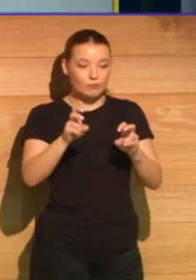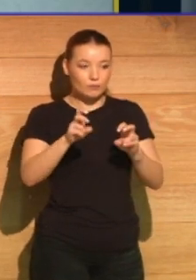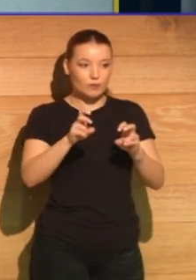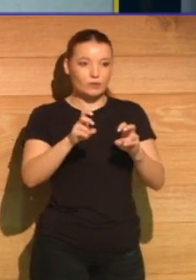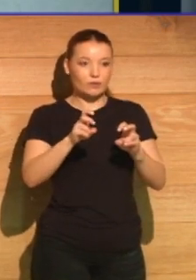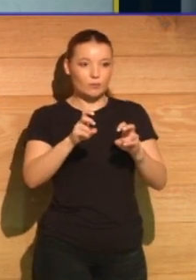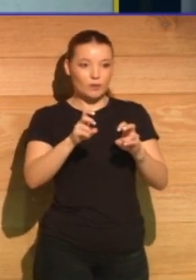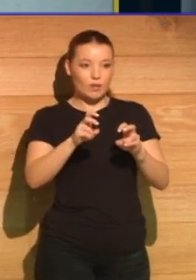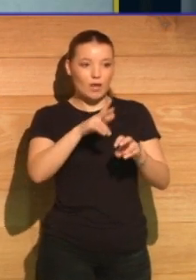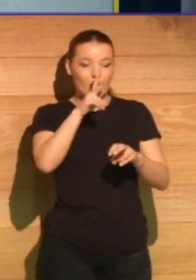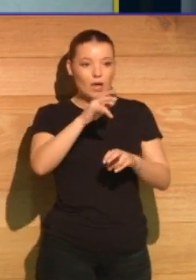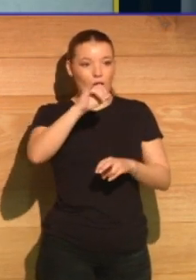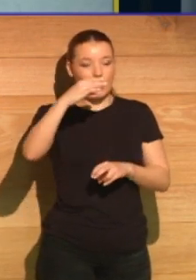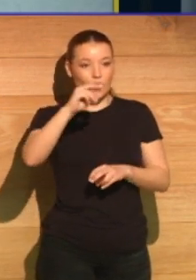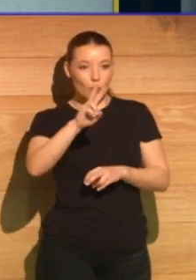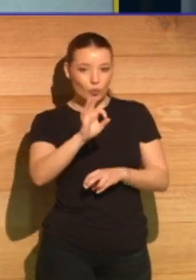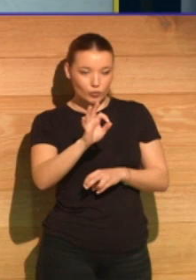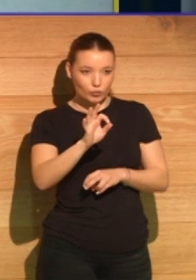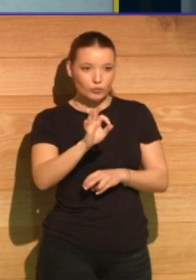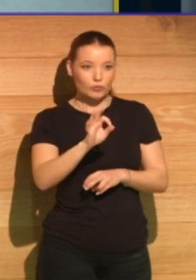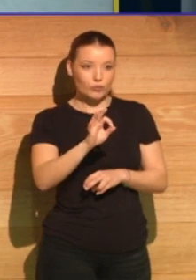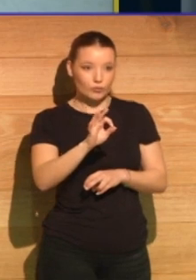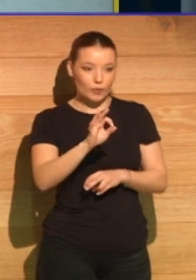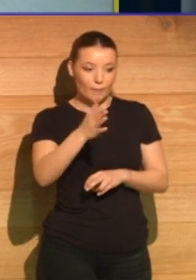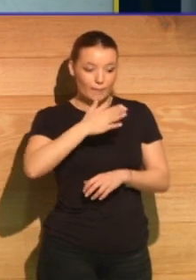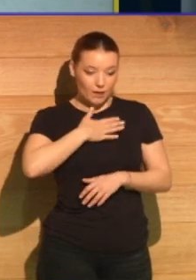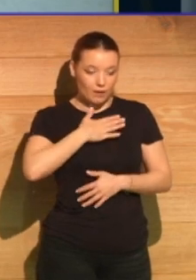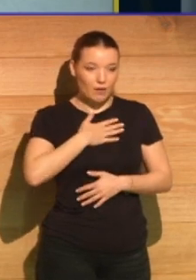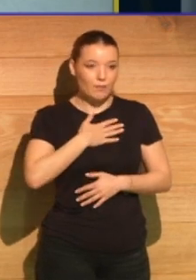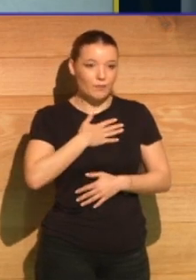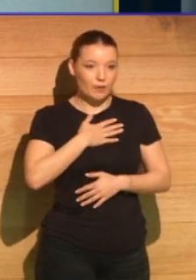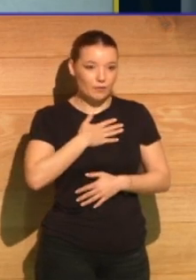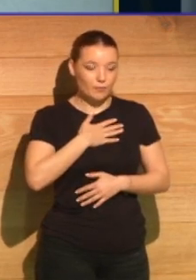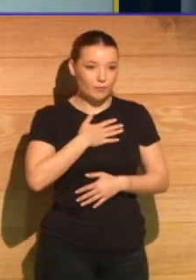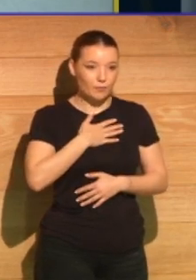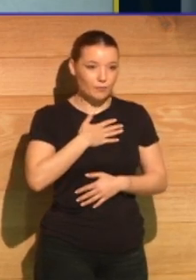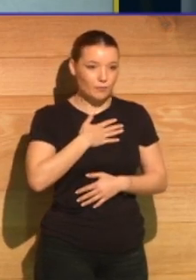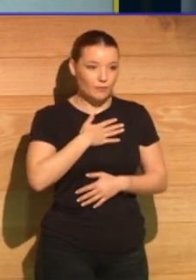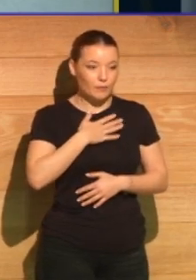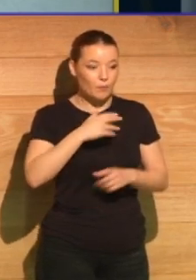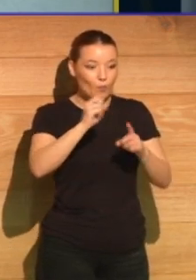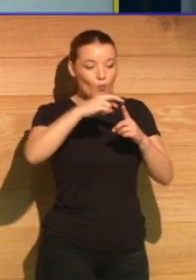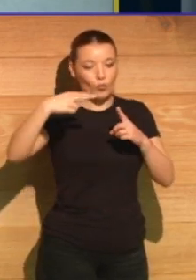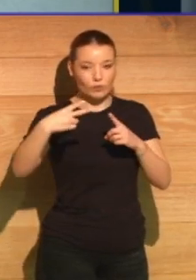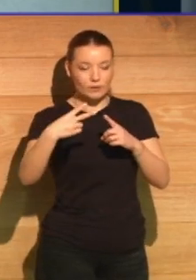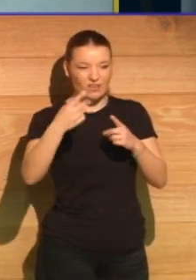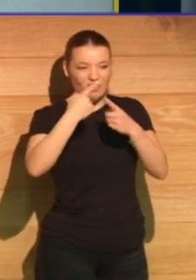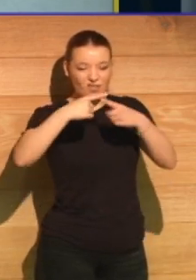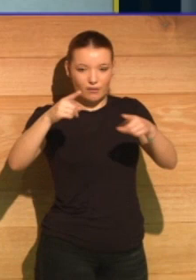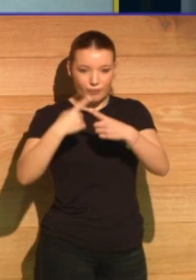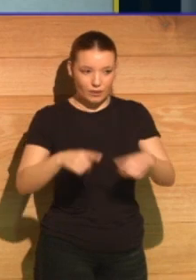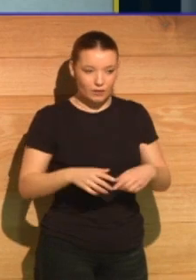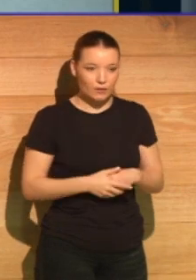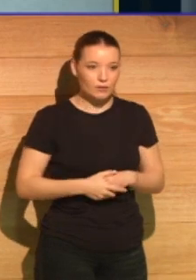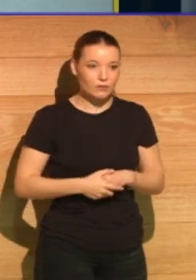los haikus que escribe Laura para mí están como con diferentes puntos de vista. En algunos